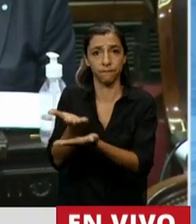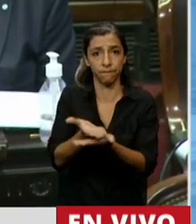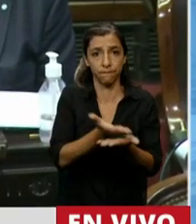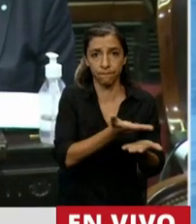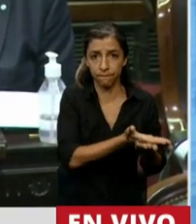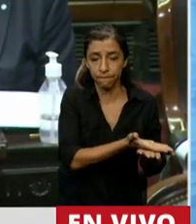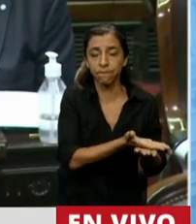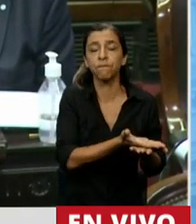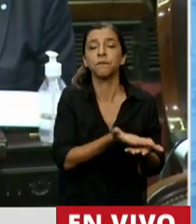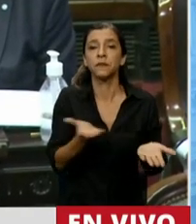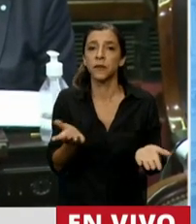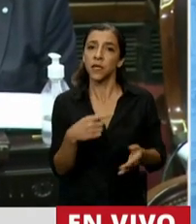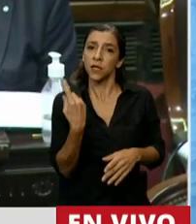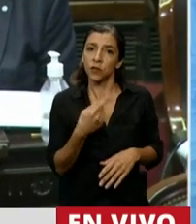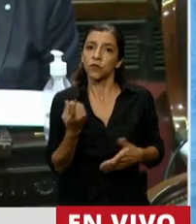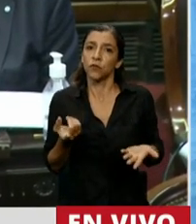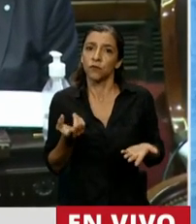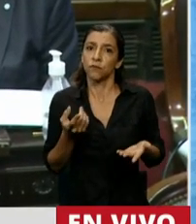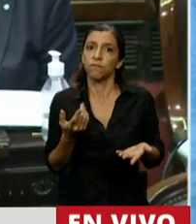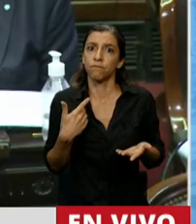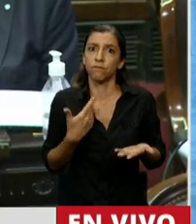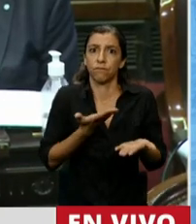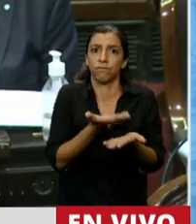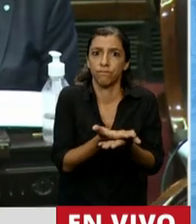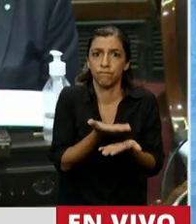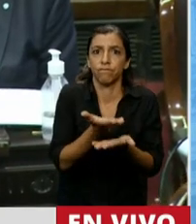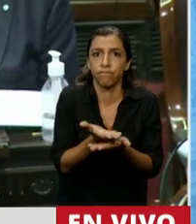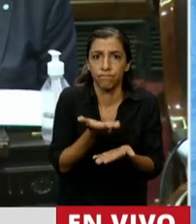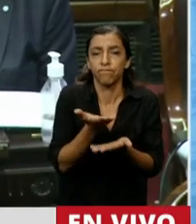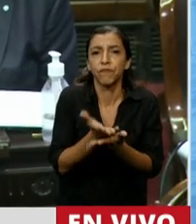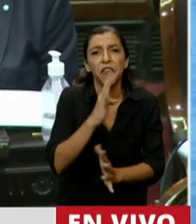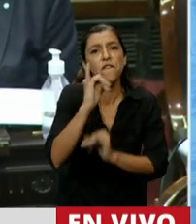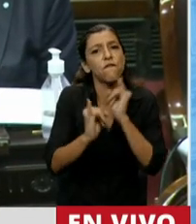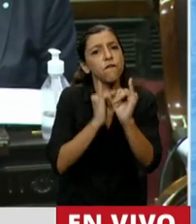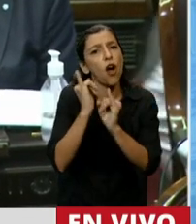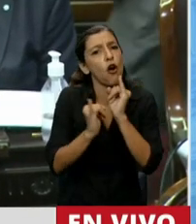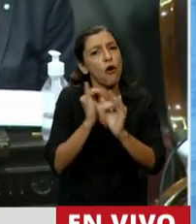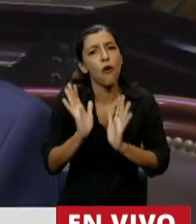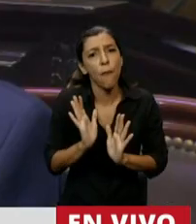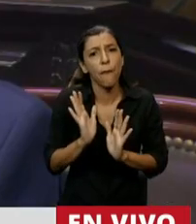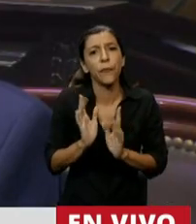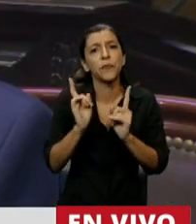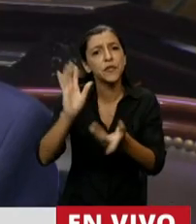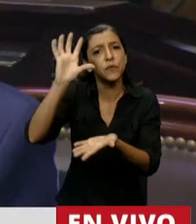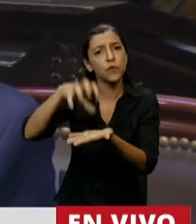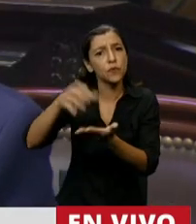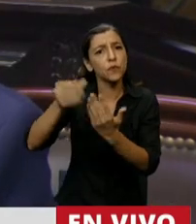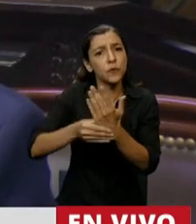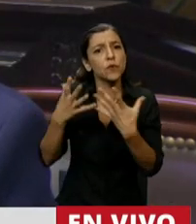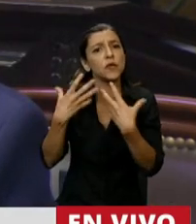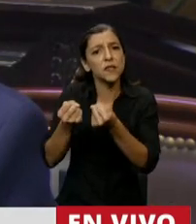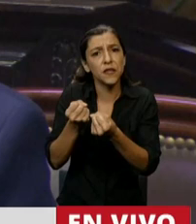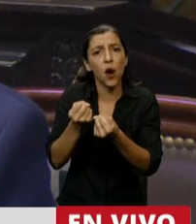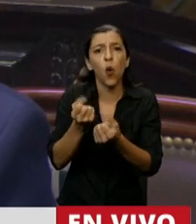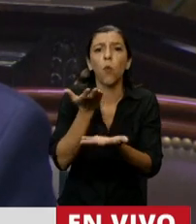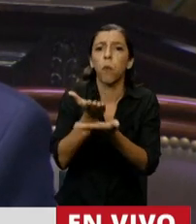que hemos ido solicitando distinto tipo de información al Ministerio de Salud.